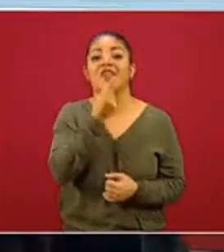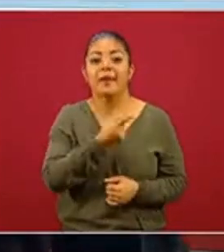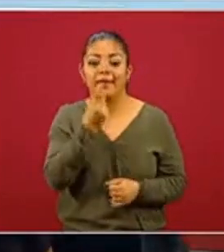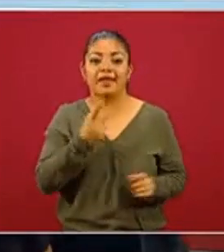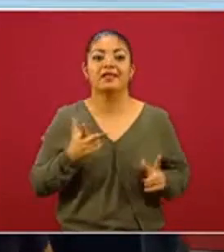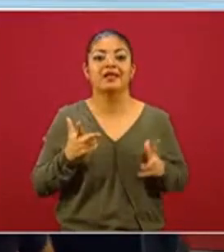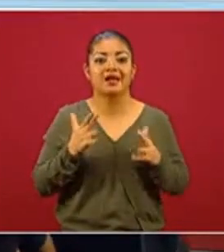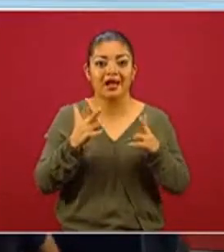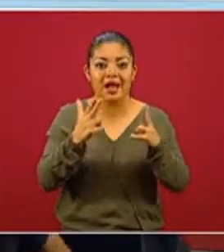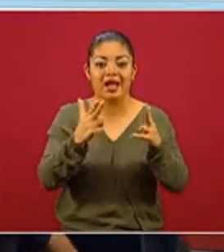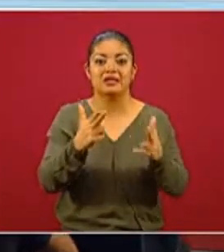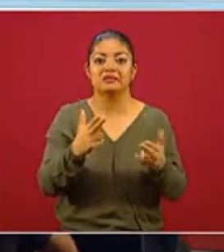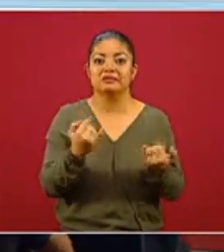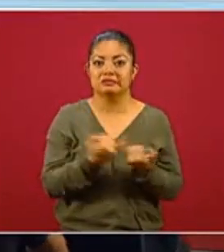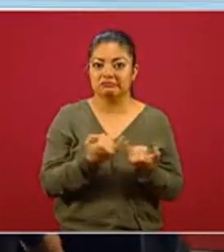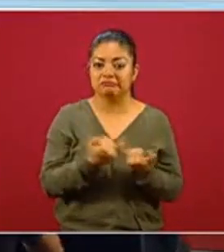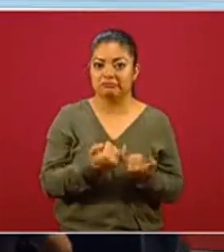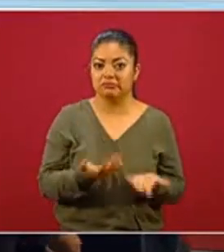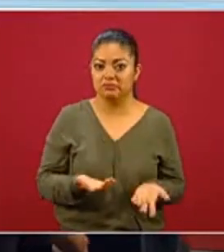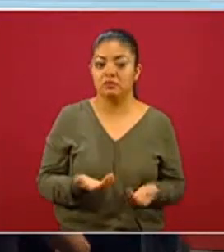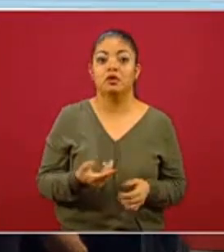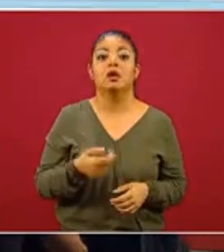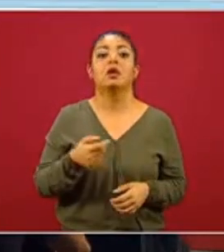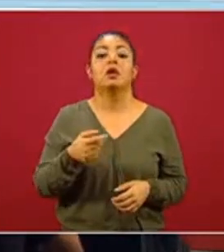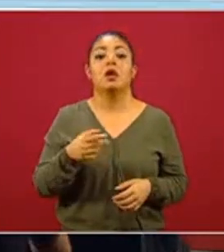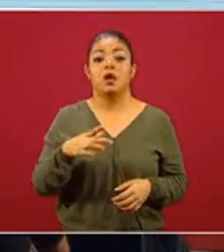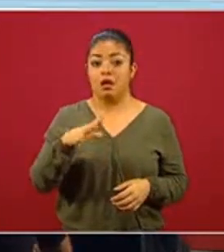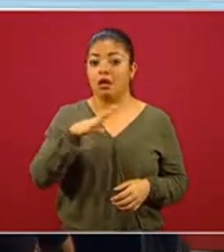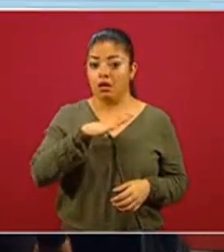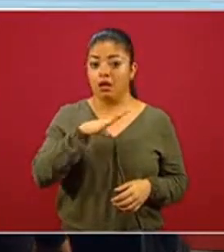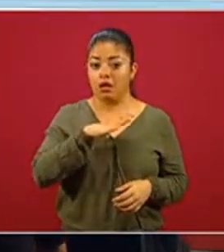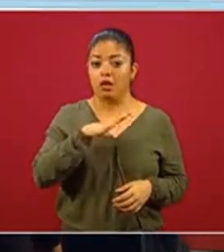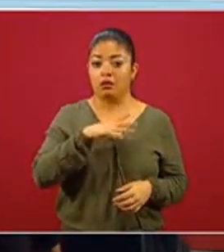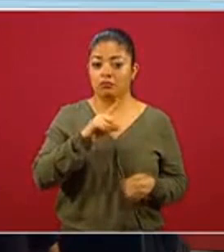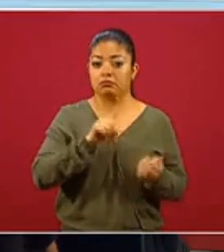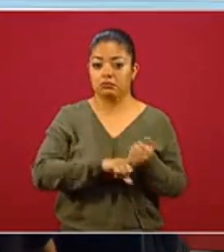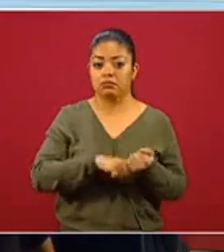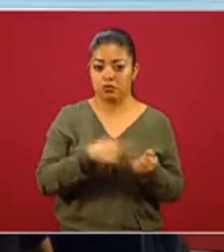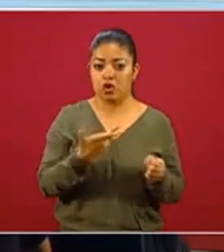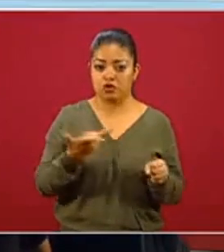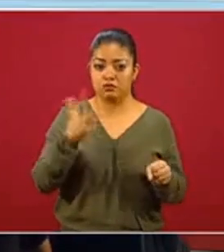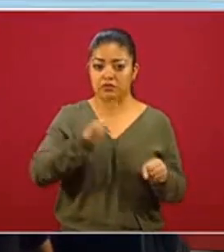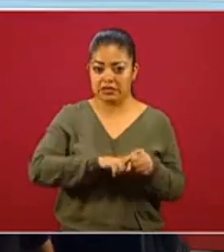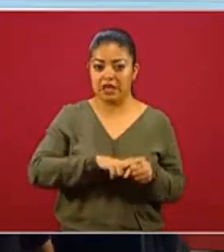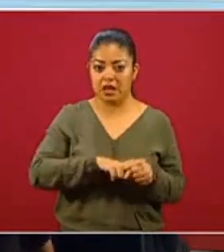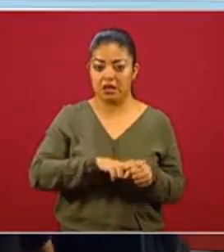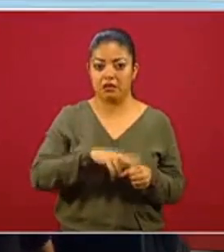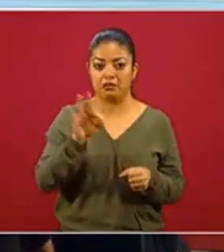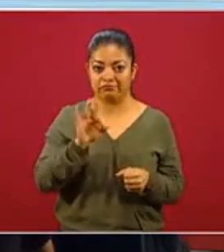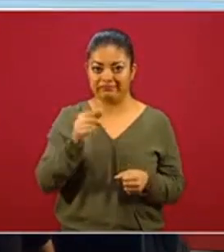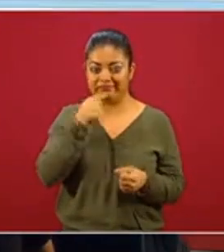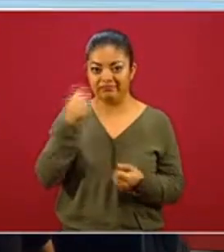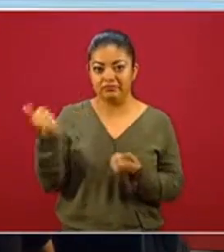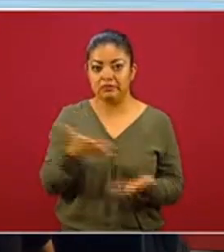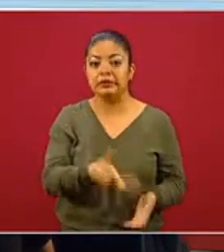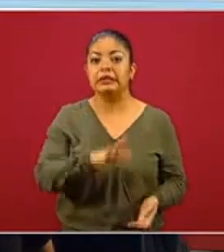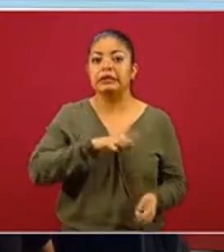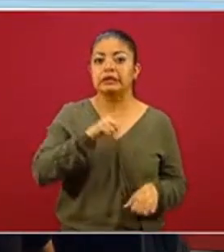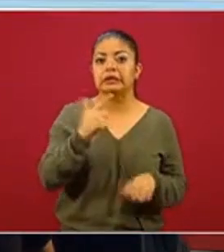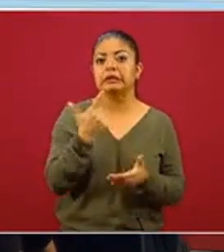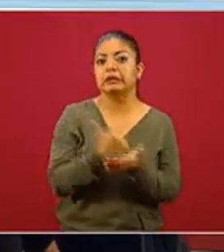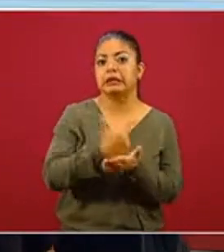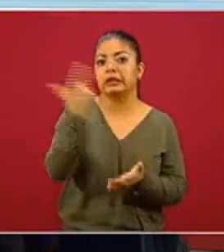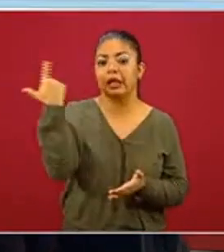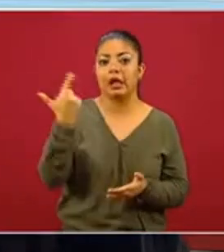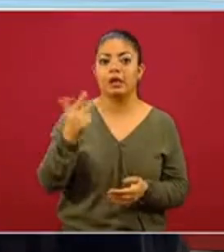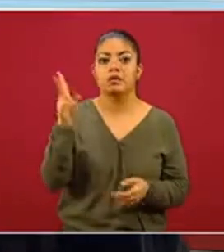inmunocompromiso. Los pacientes que llegan al hospital pues ya presentan síntomas respiratorios graves,